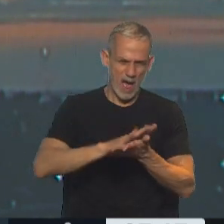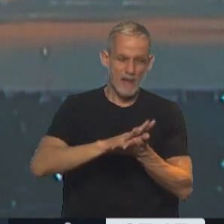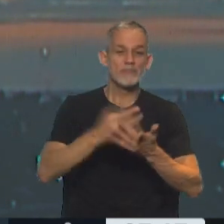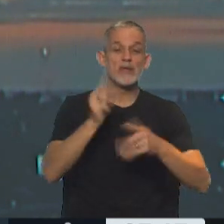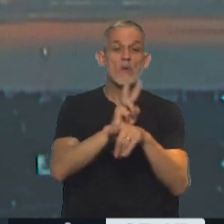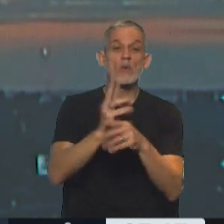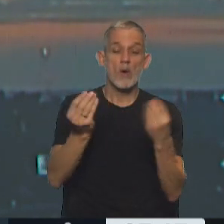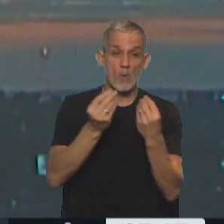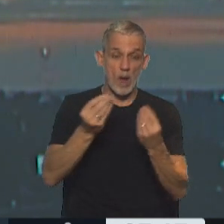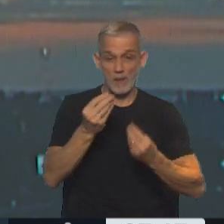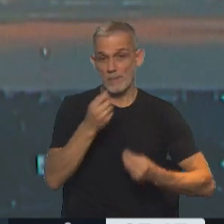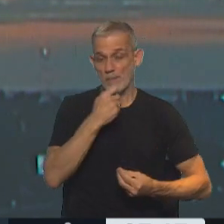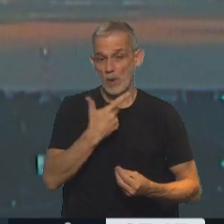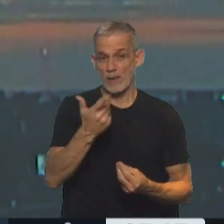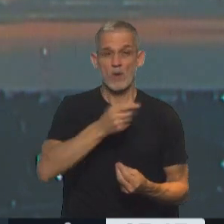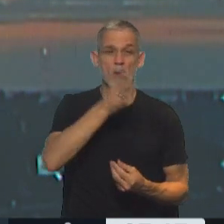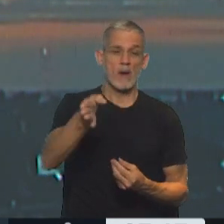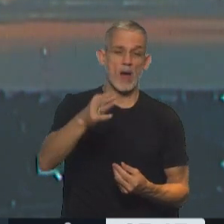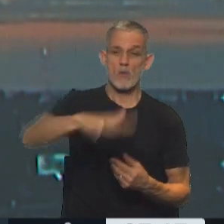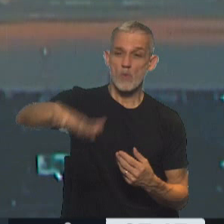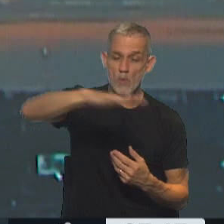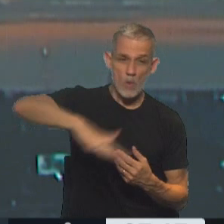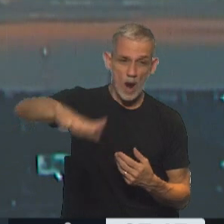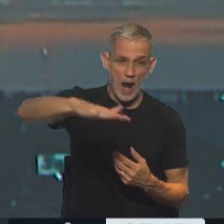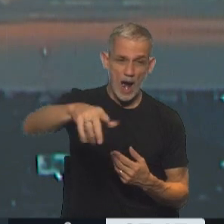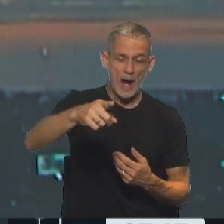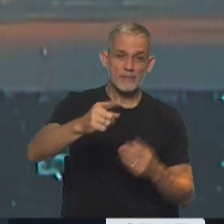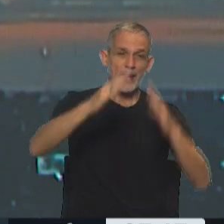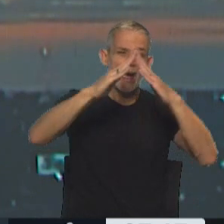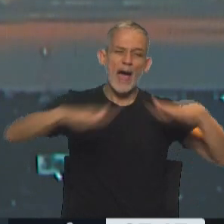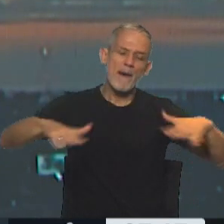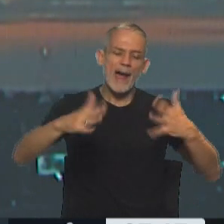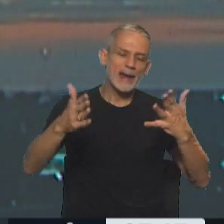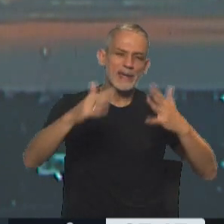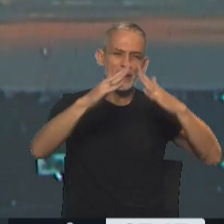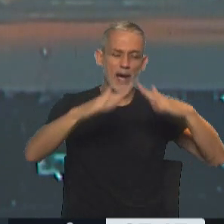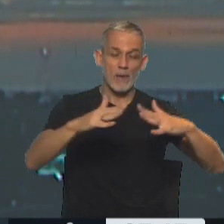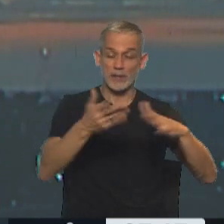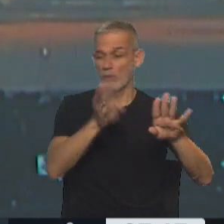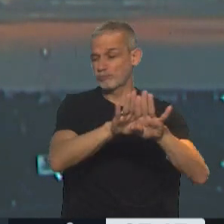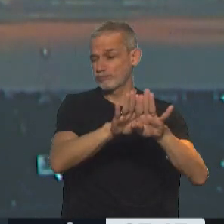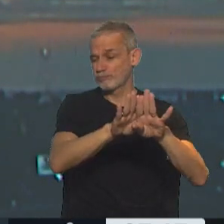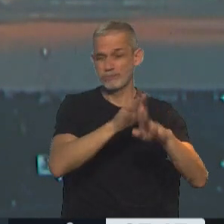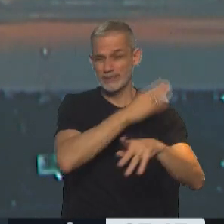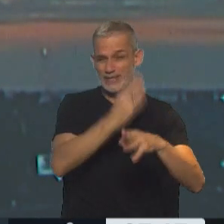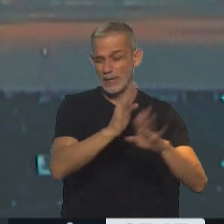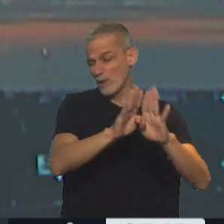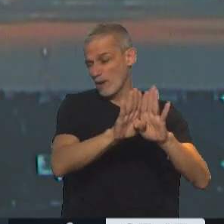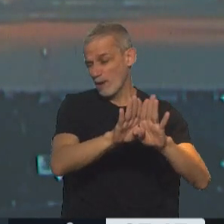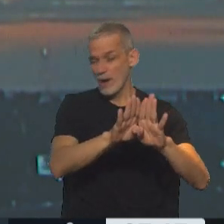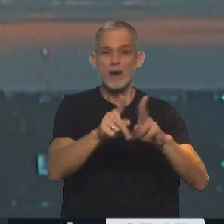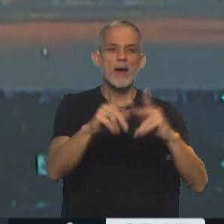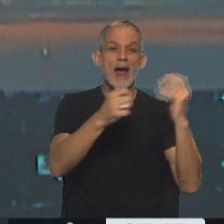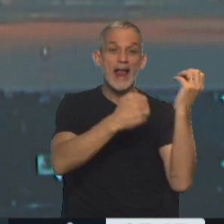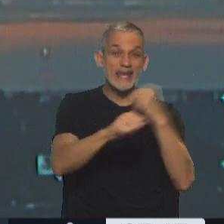que tener es que si uno va a un lugar que estuvo, una cabaña, por ejemplo, que estuvo cerrado mucho tiempo y quiere hacer